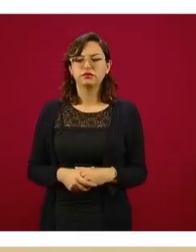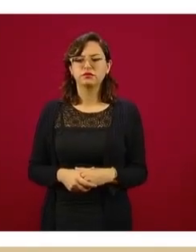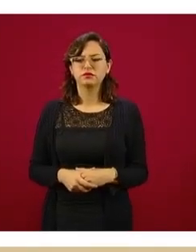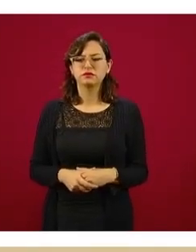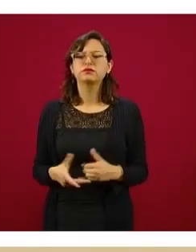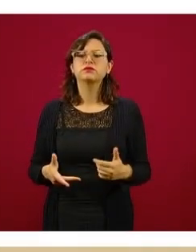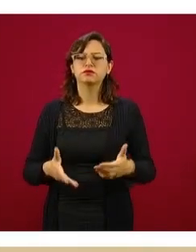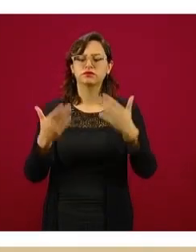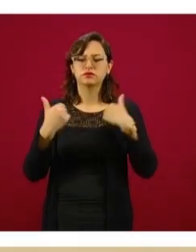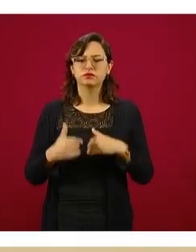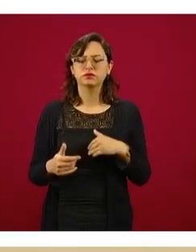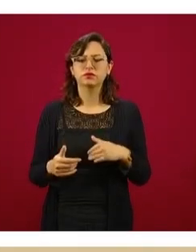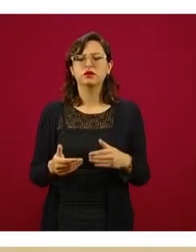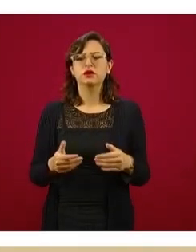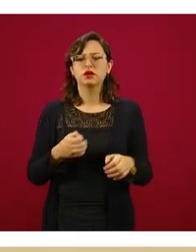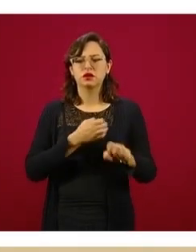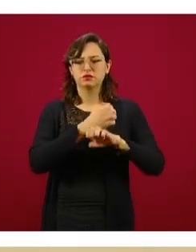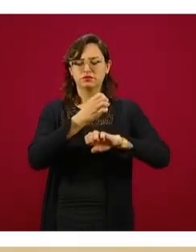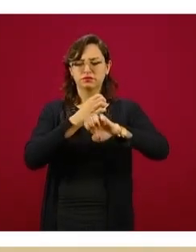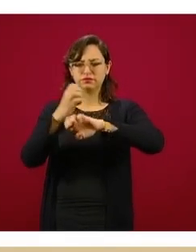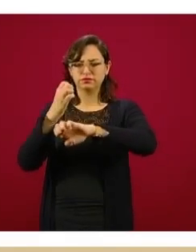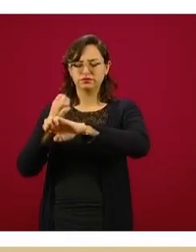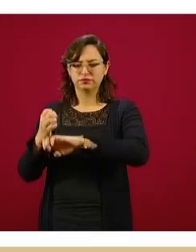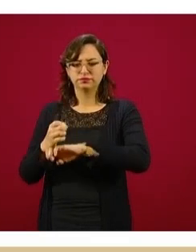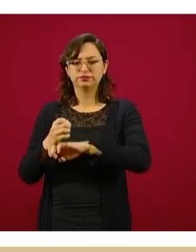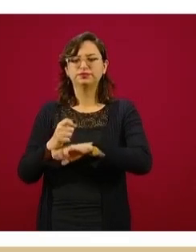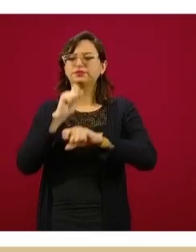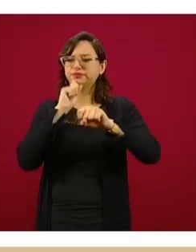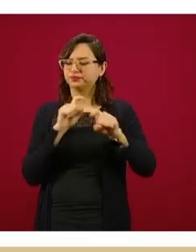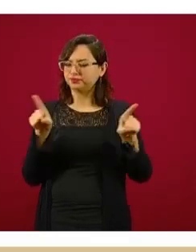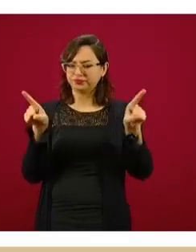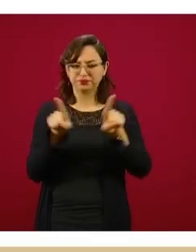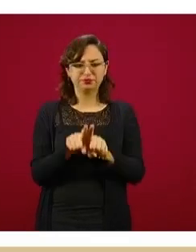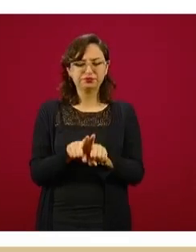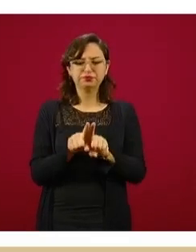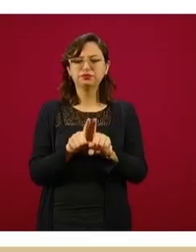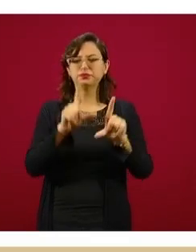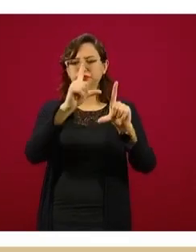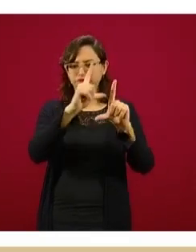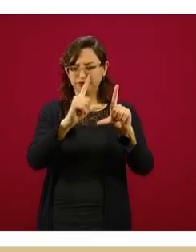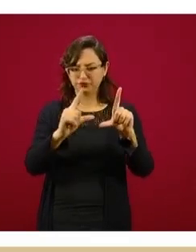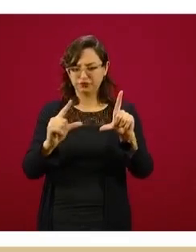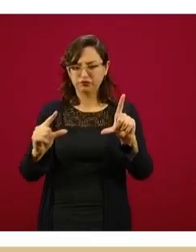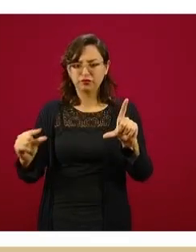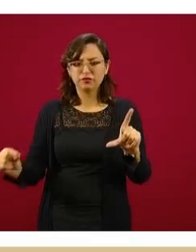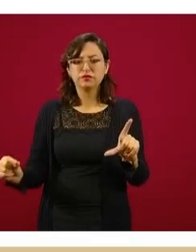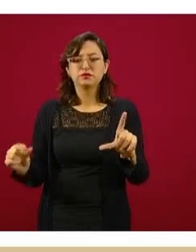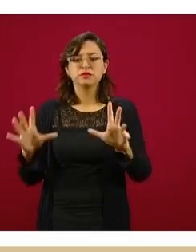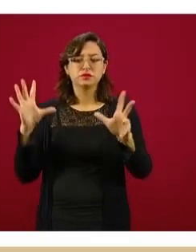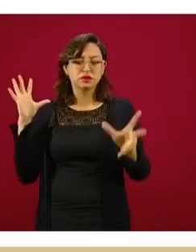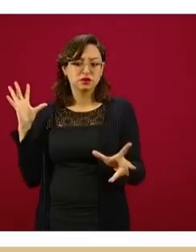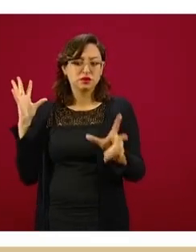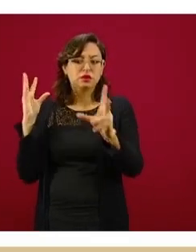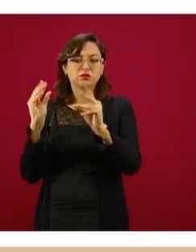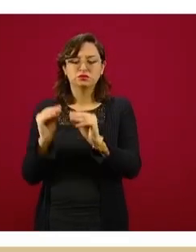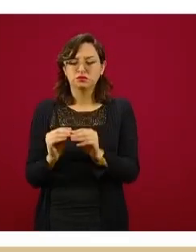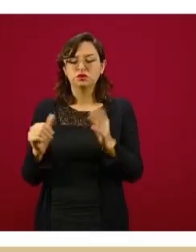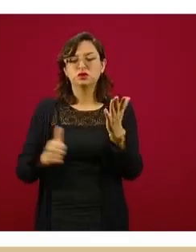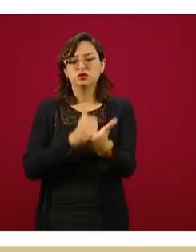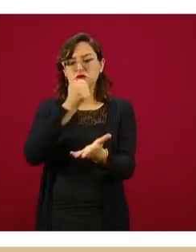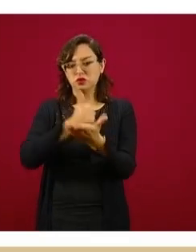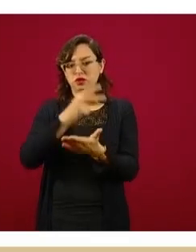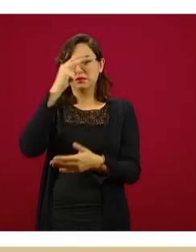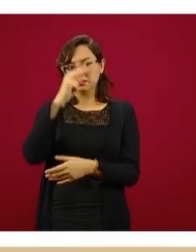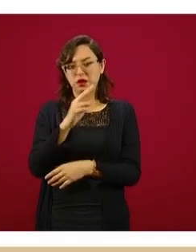su distribución por entidad federativa y claramente sigue el mismo patrón, como he comentado, de los casos acumulados: Ciudad de México,